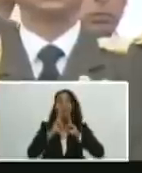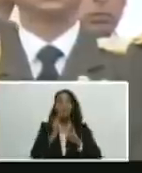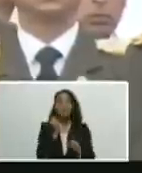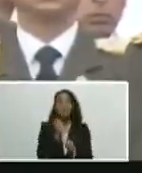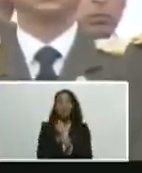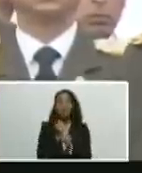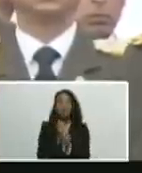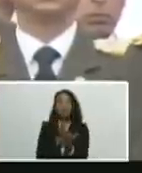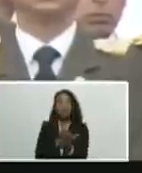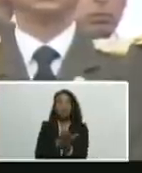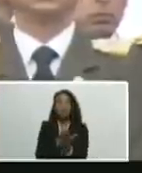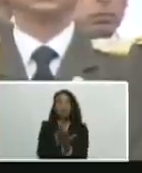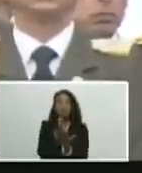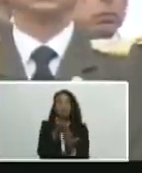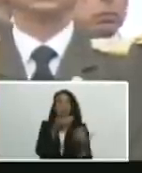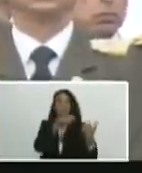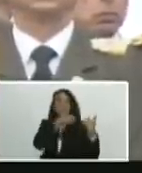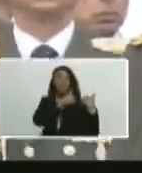línea de mando,